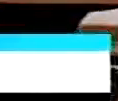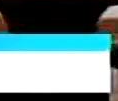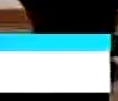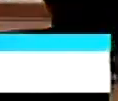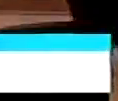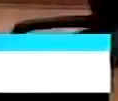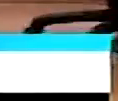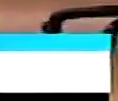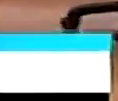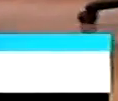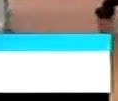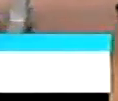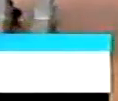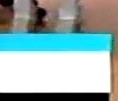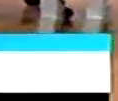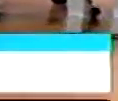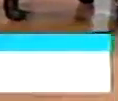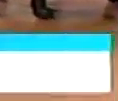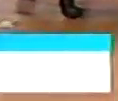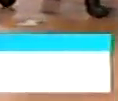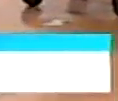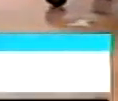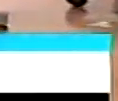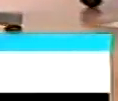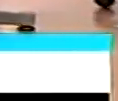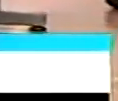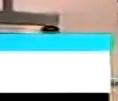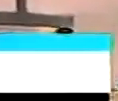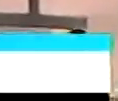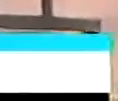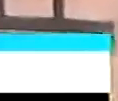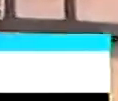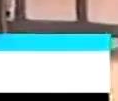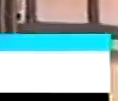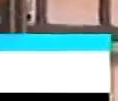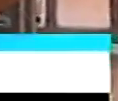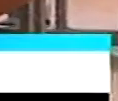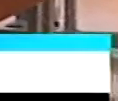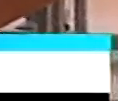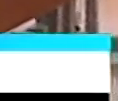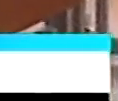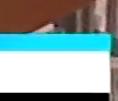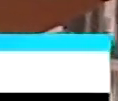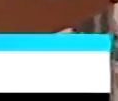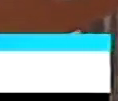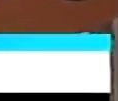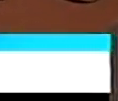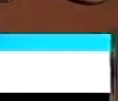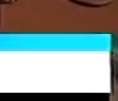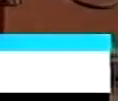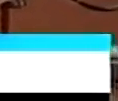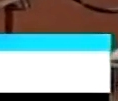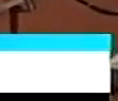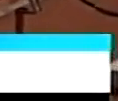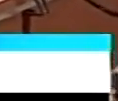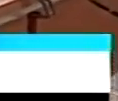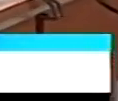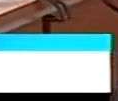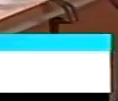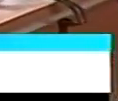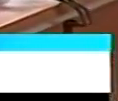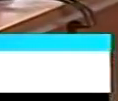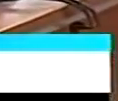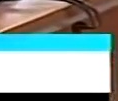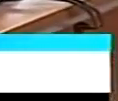en caso de existir. Yo no soy quien para decir, porque no es mi función de ser Ministerio Público, ni tampoco soy fiscal. Cuando